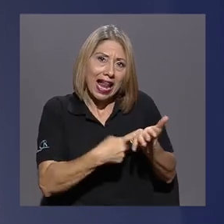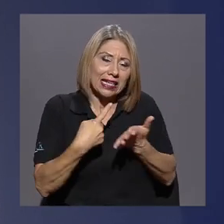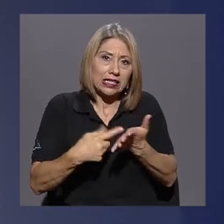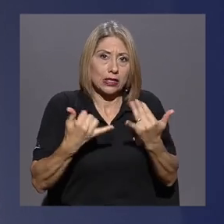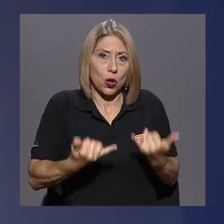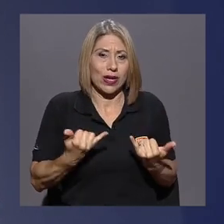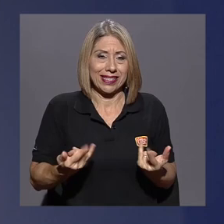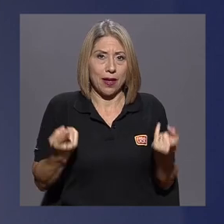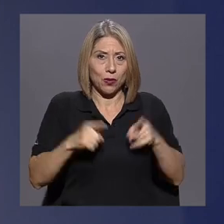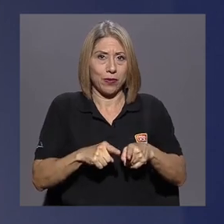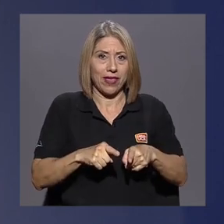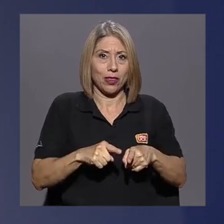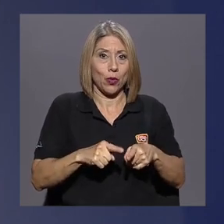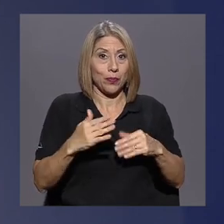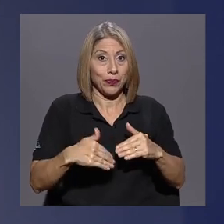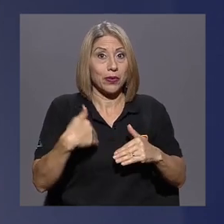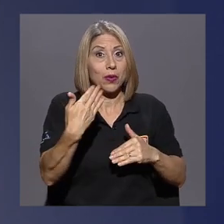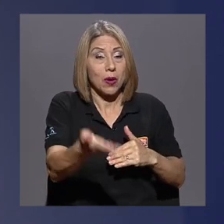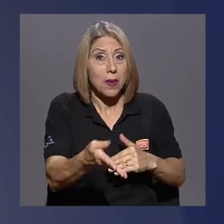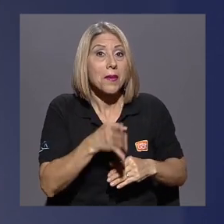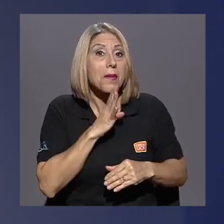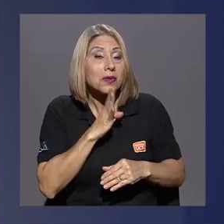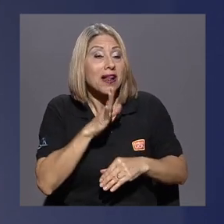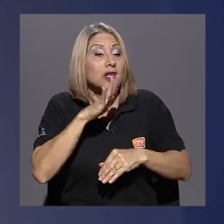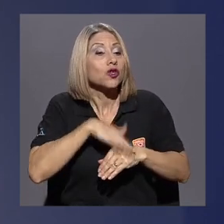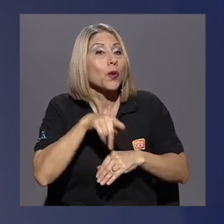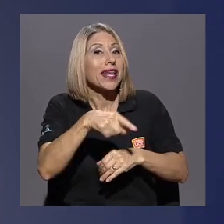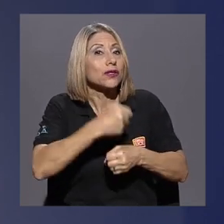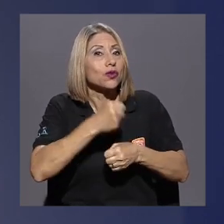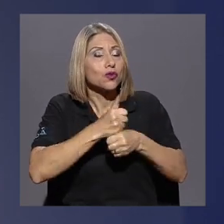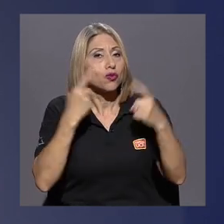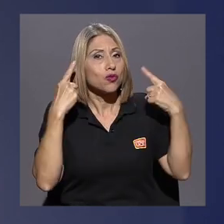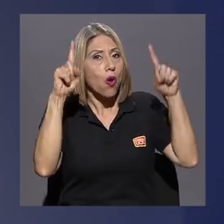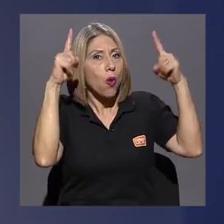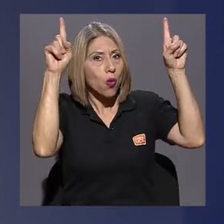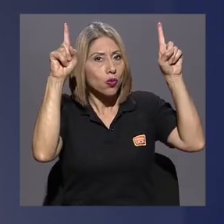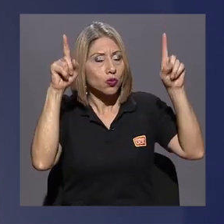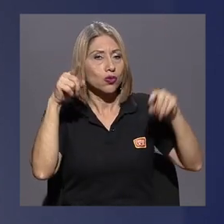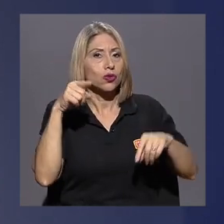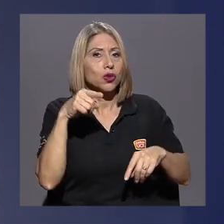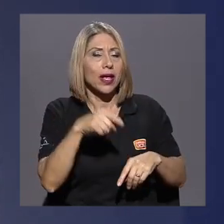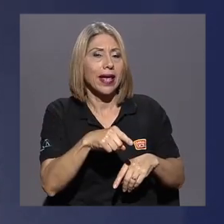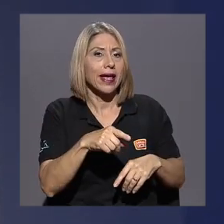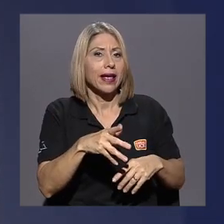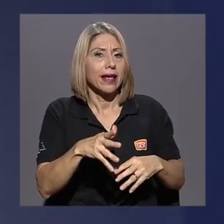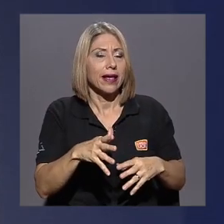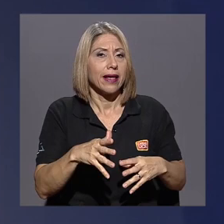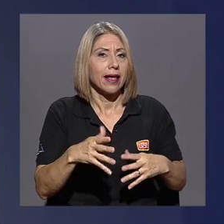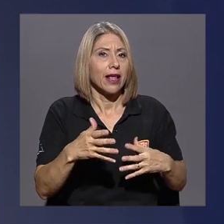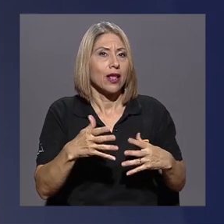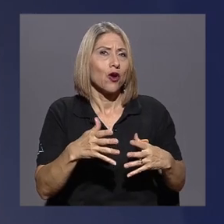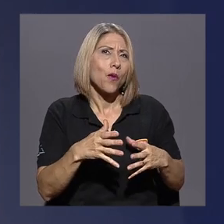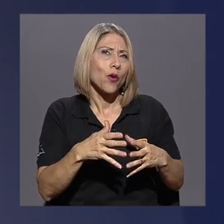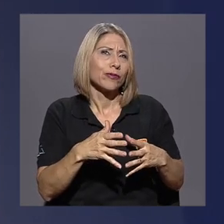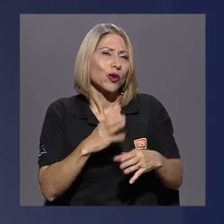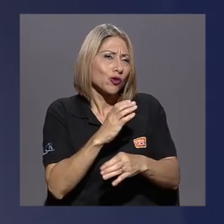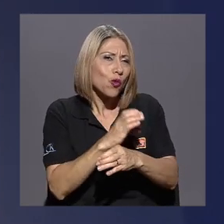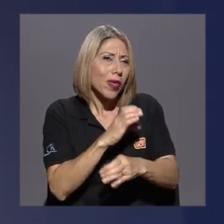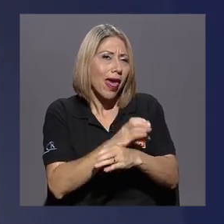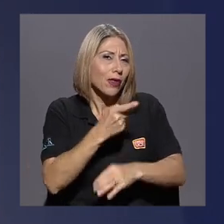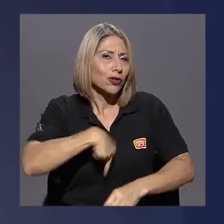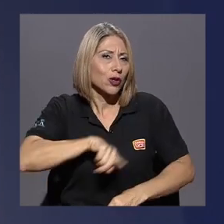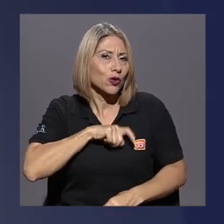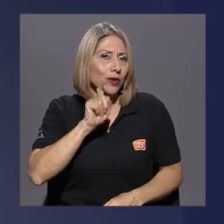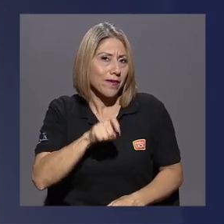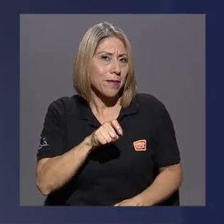la pena para que en el otro bloque toquemos un poco esos logros y que serían los grandes cuidados que debemos de